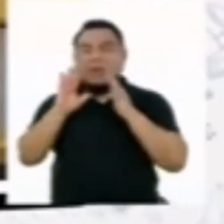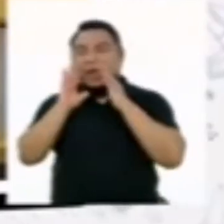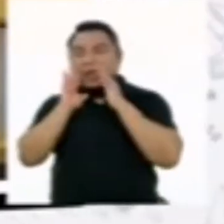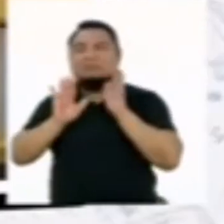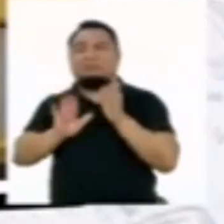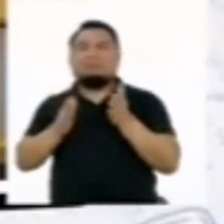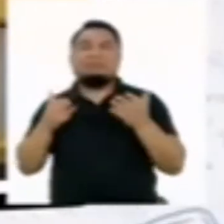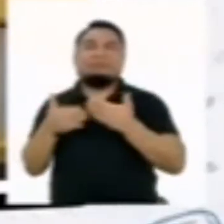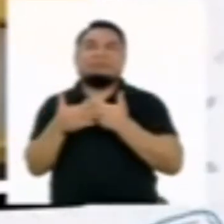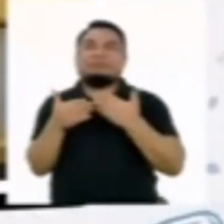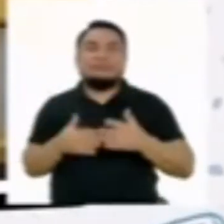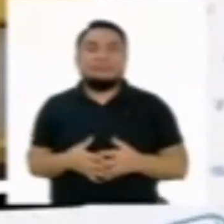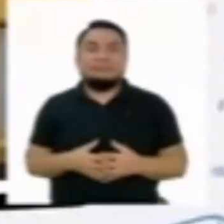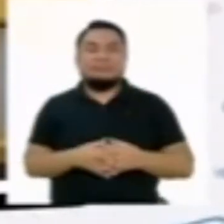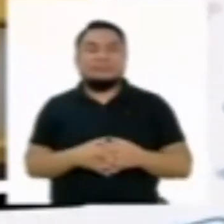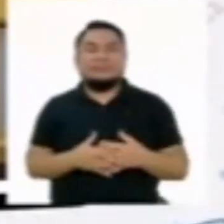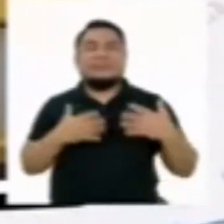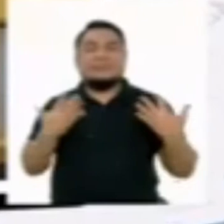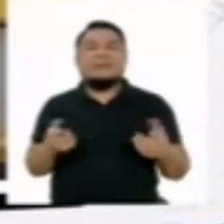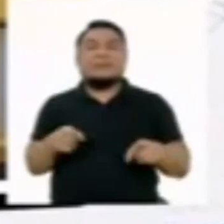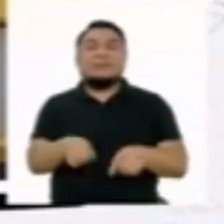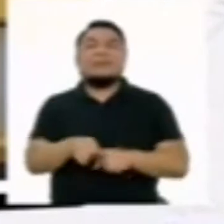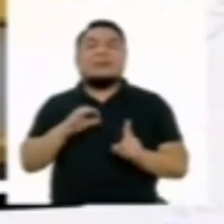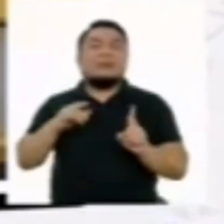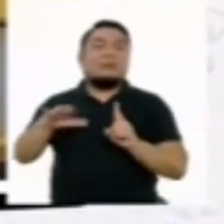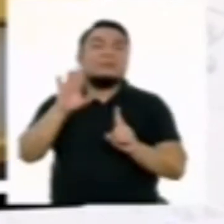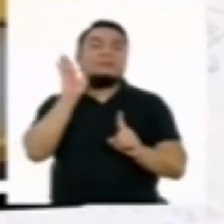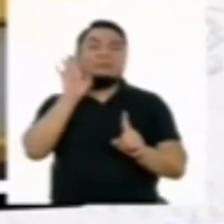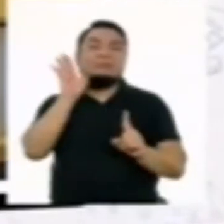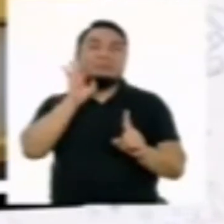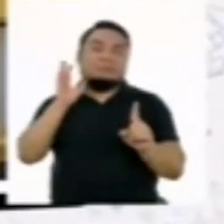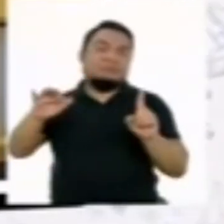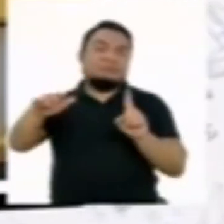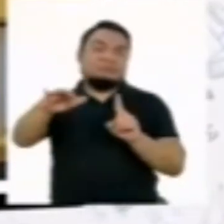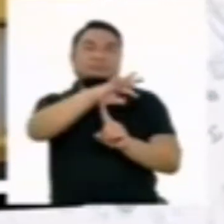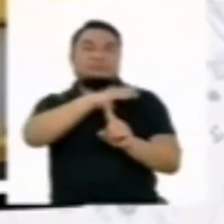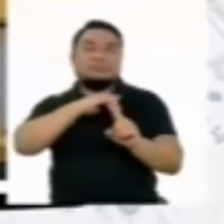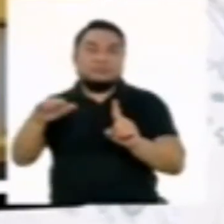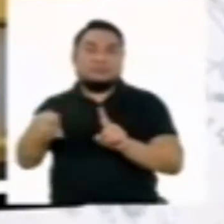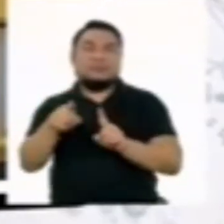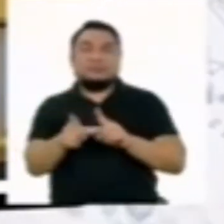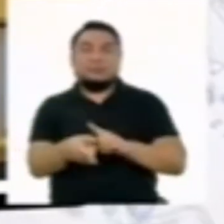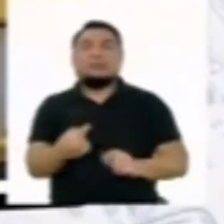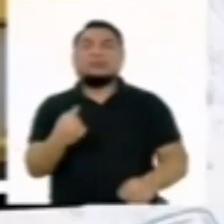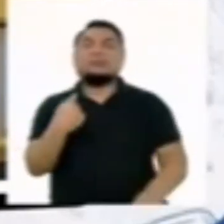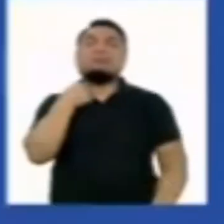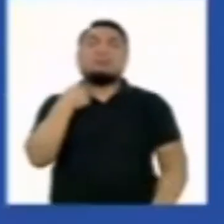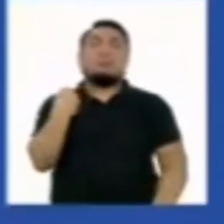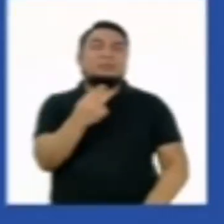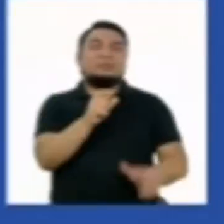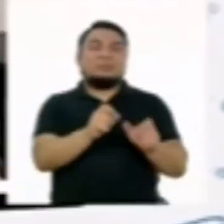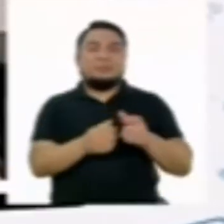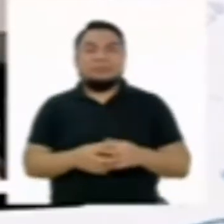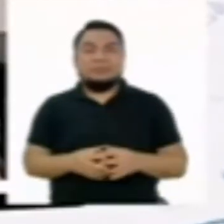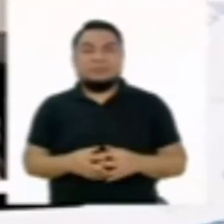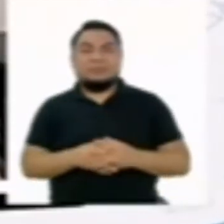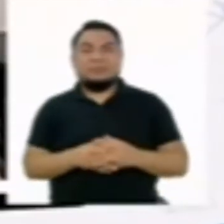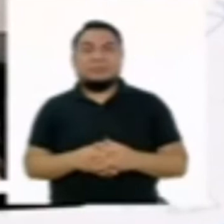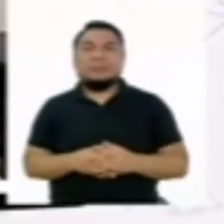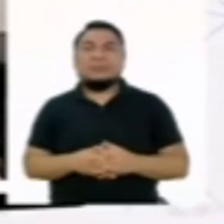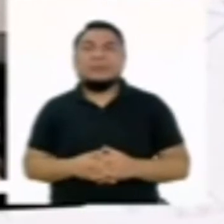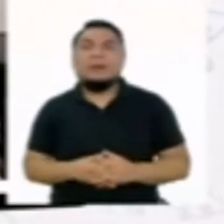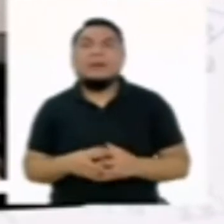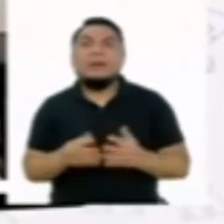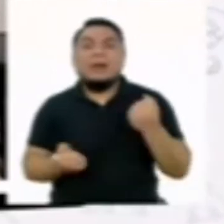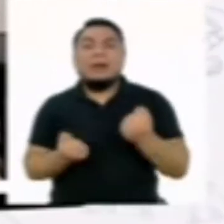vehicular y la contaminación ambiental que afecta a la salud de todos. ¿Cómo